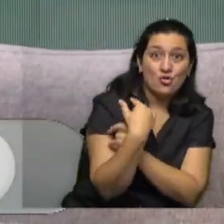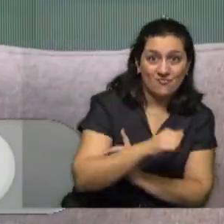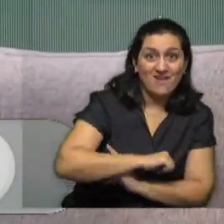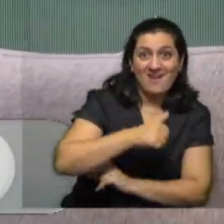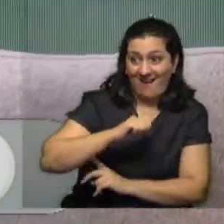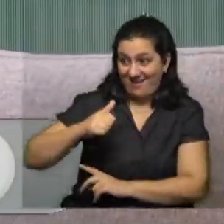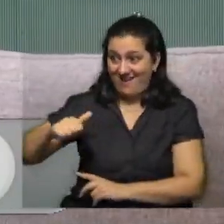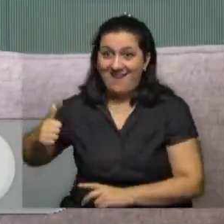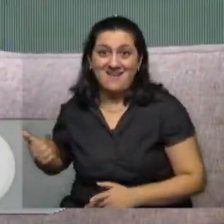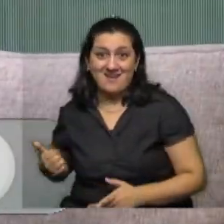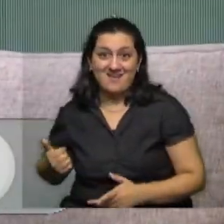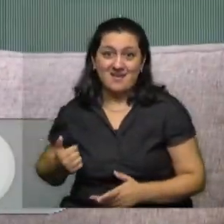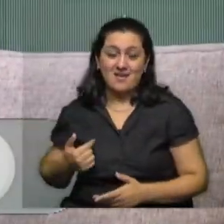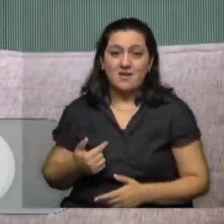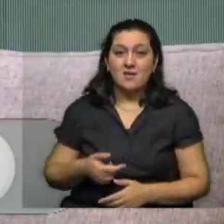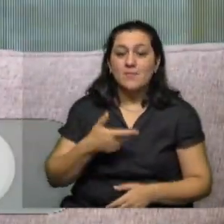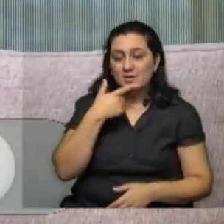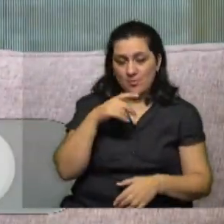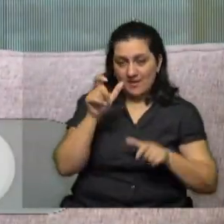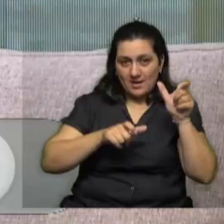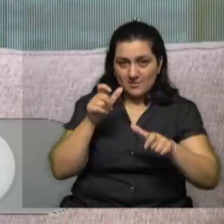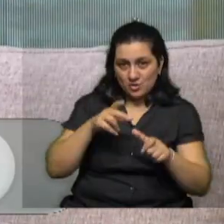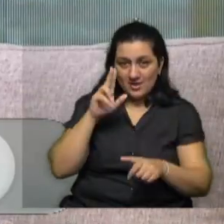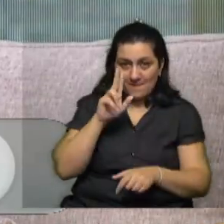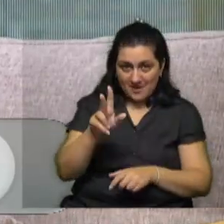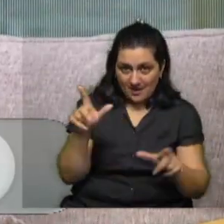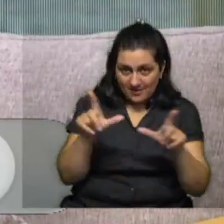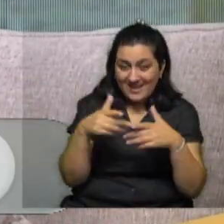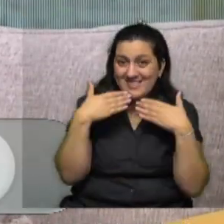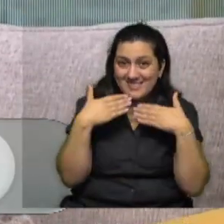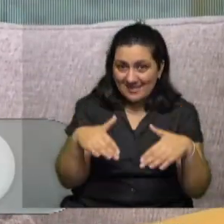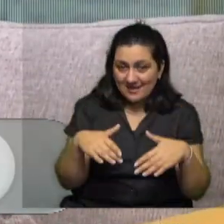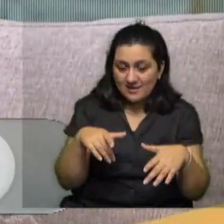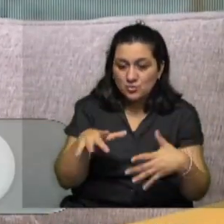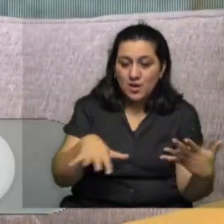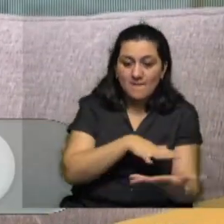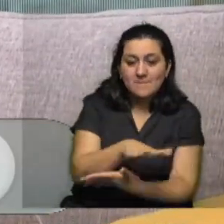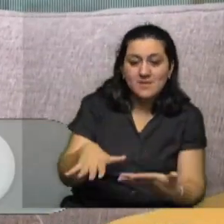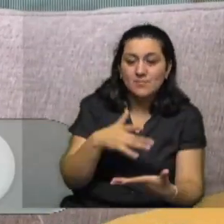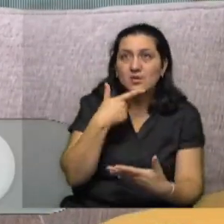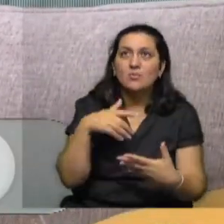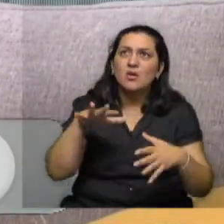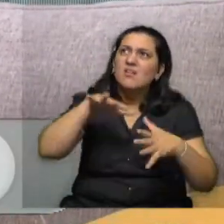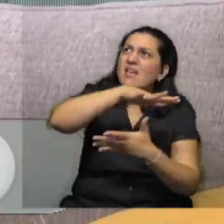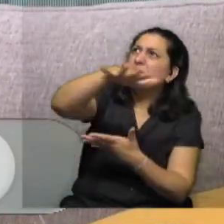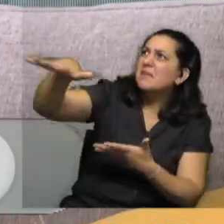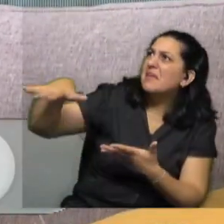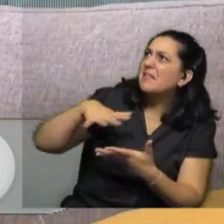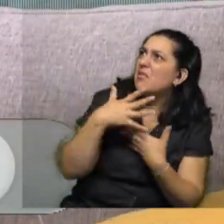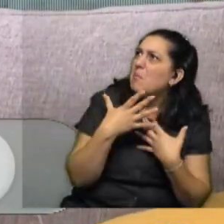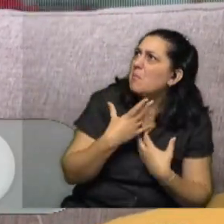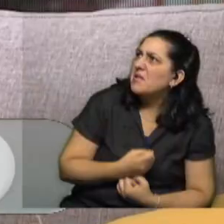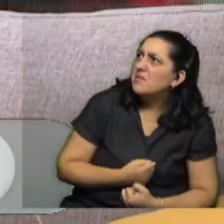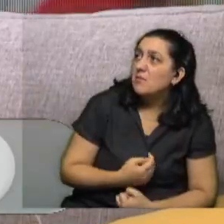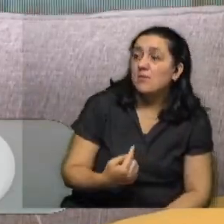para que el hola televidente pueda entender. Y hablábamos de un ambiente con tendencia depresiva, terminamos en